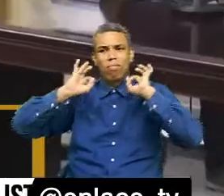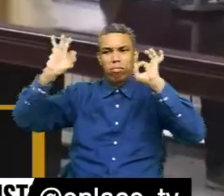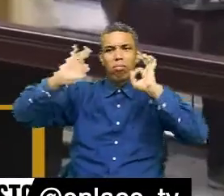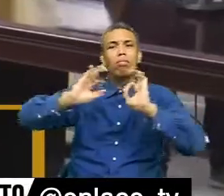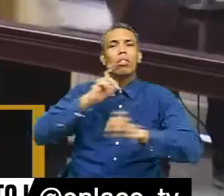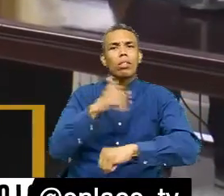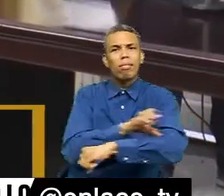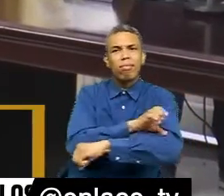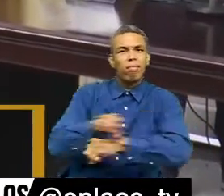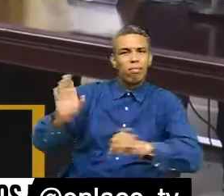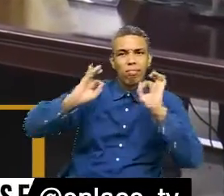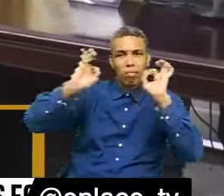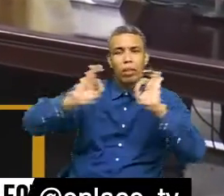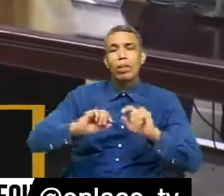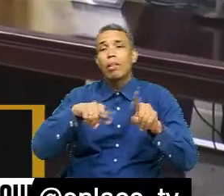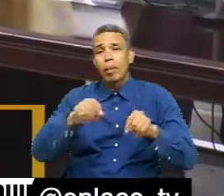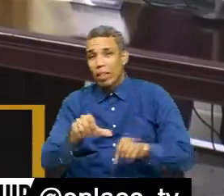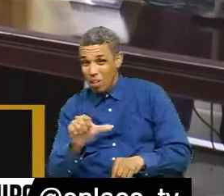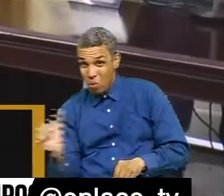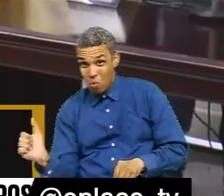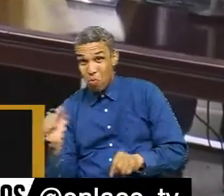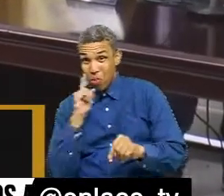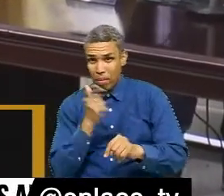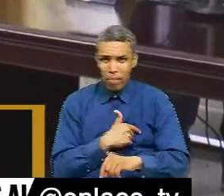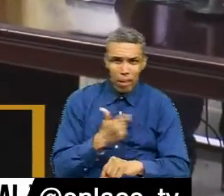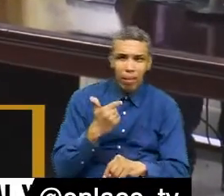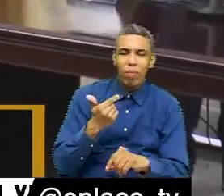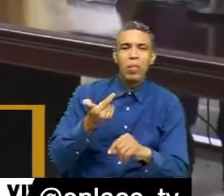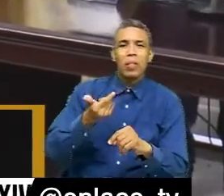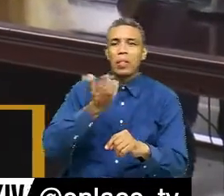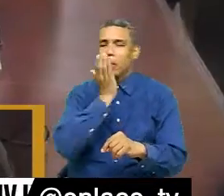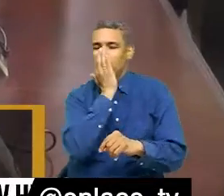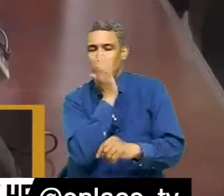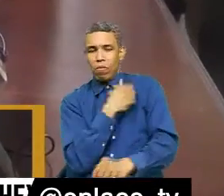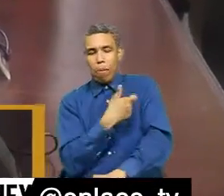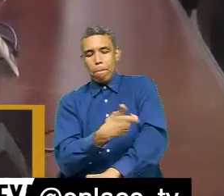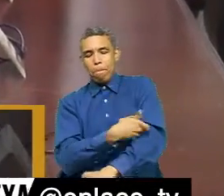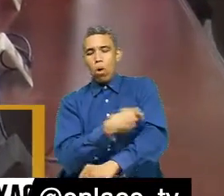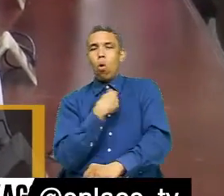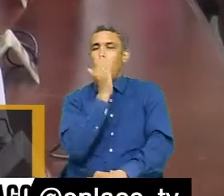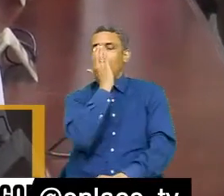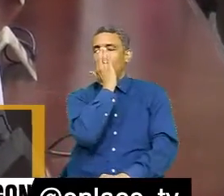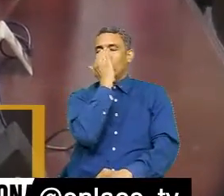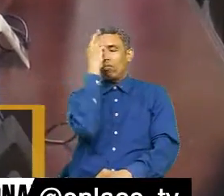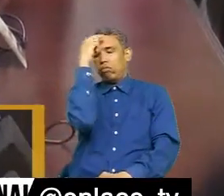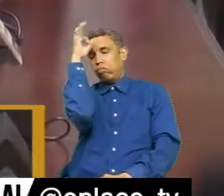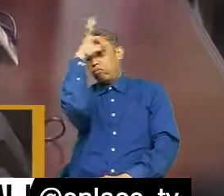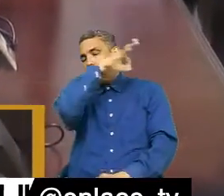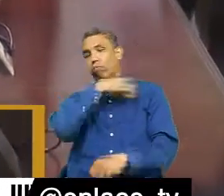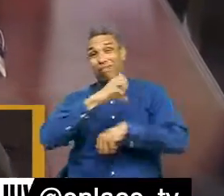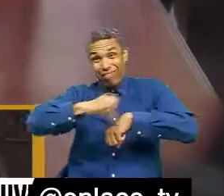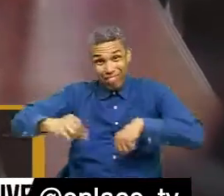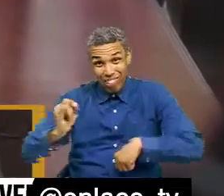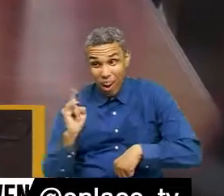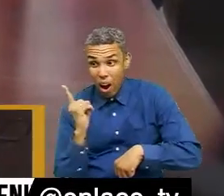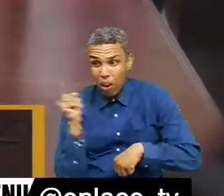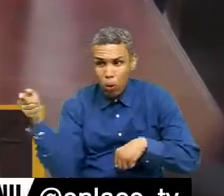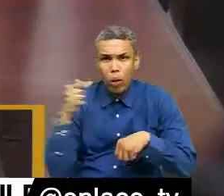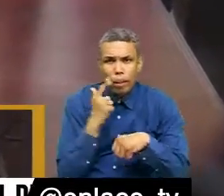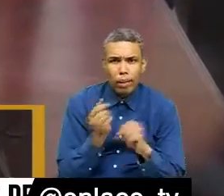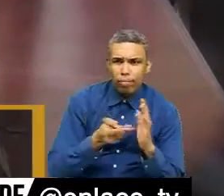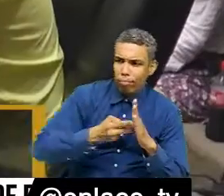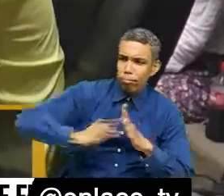el equipo de anestesiología que también llega, y otros implementos más de la mano que le sirven como herramienta para todos los funcionarios y el equipo médico del hospital.